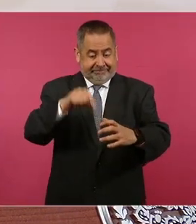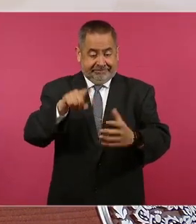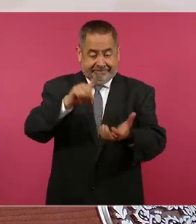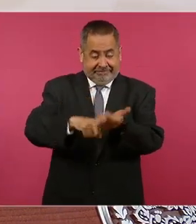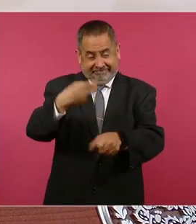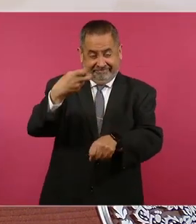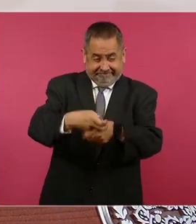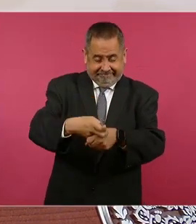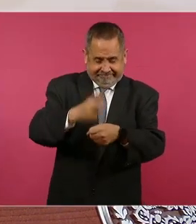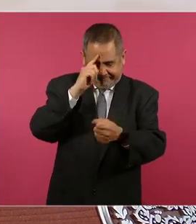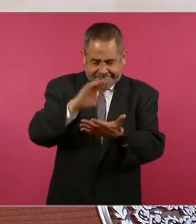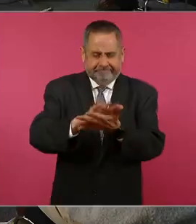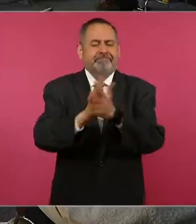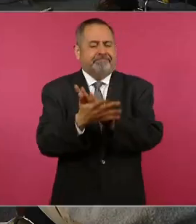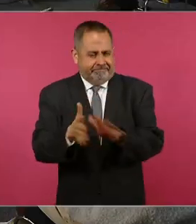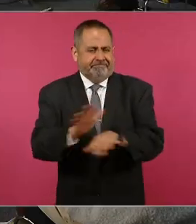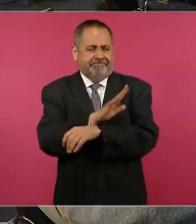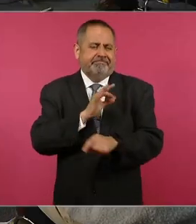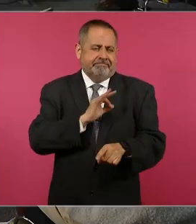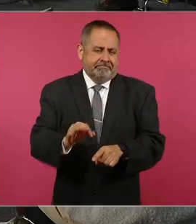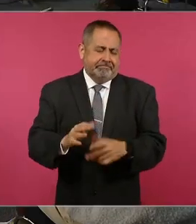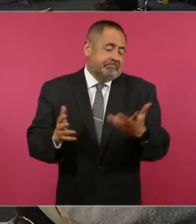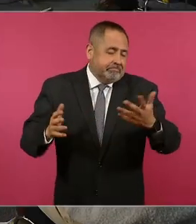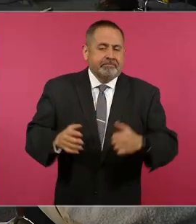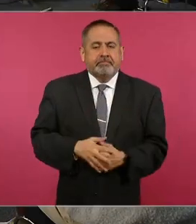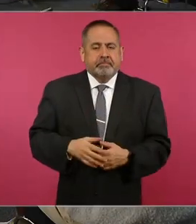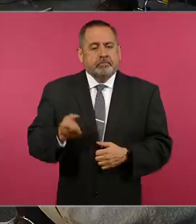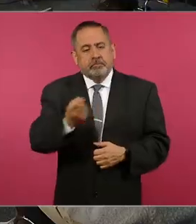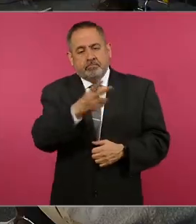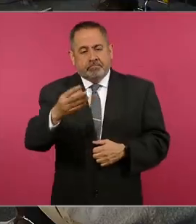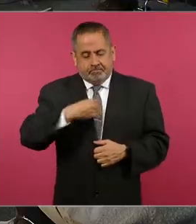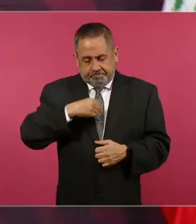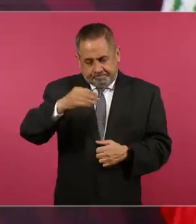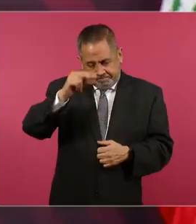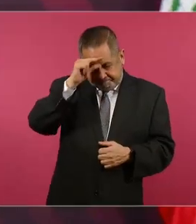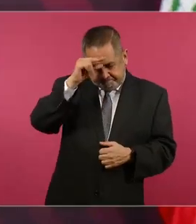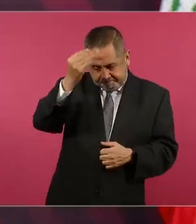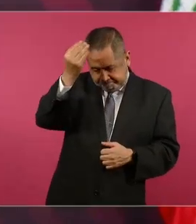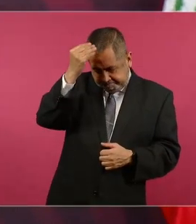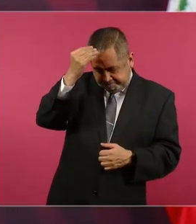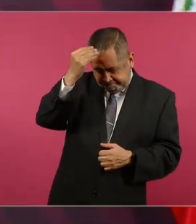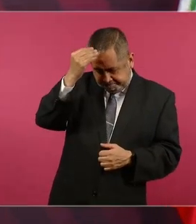no es de sabios cambiar de opinión y ya